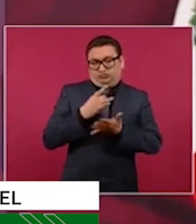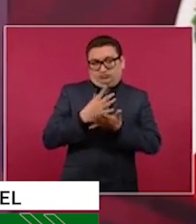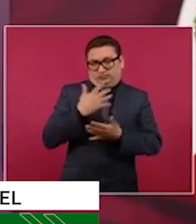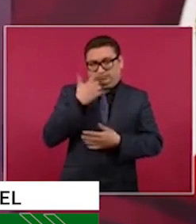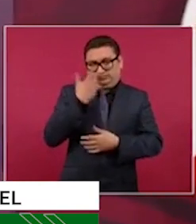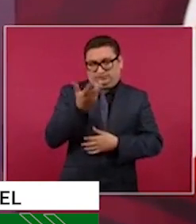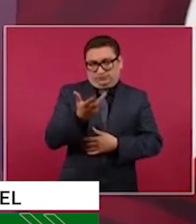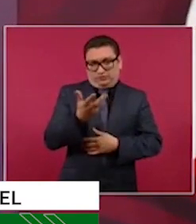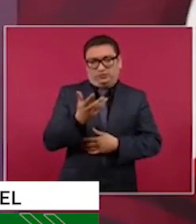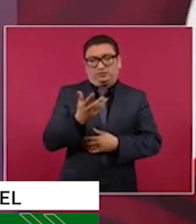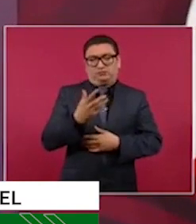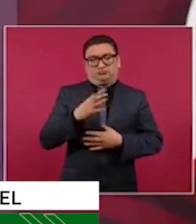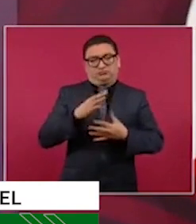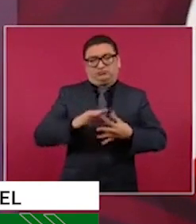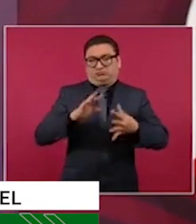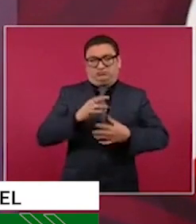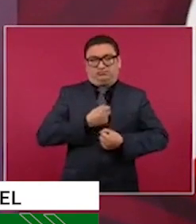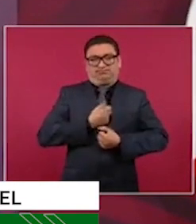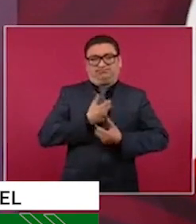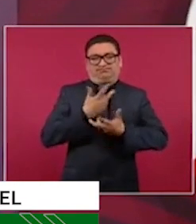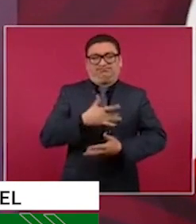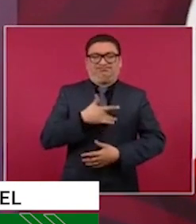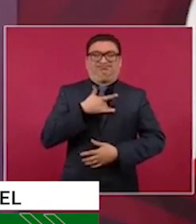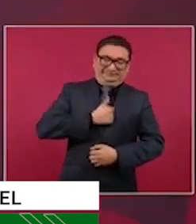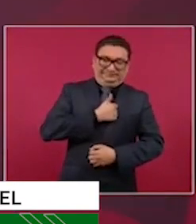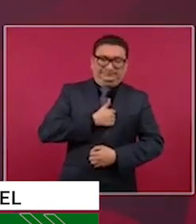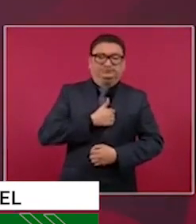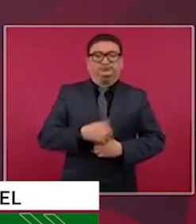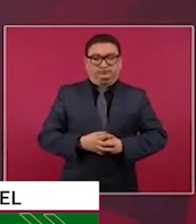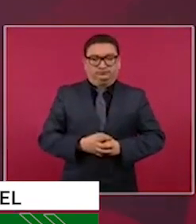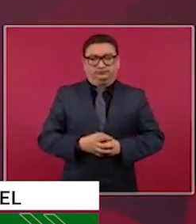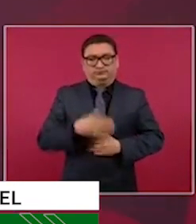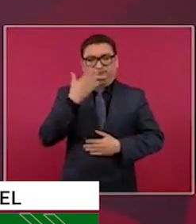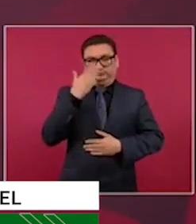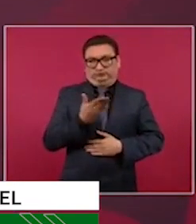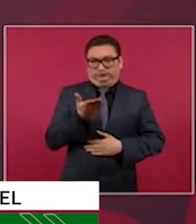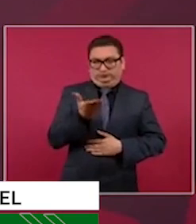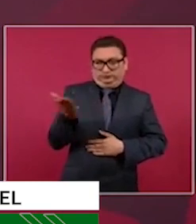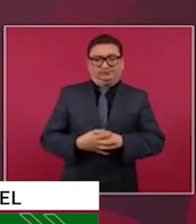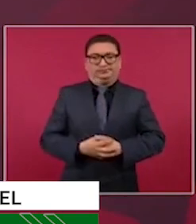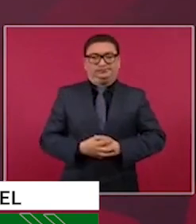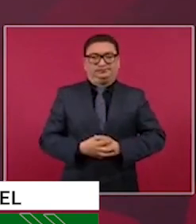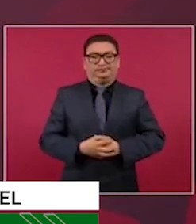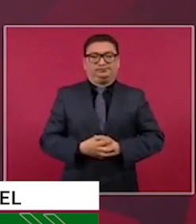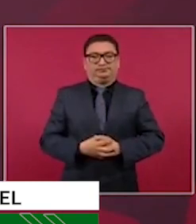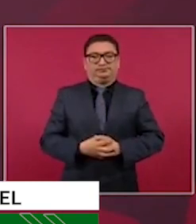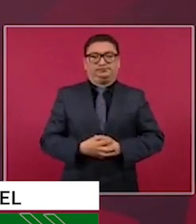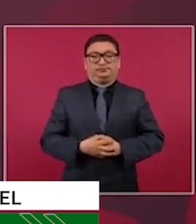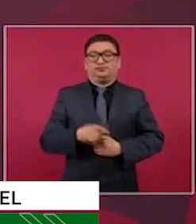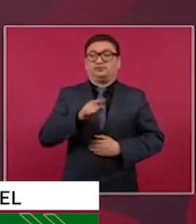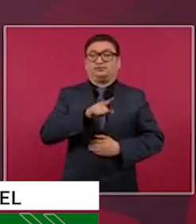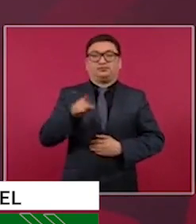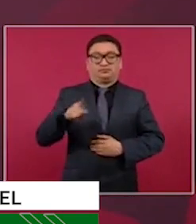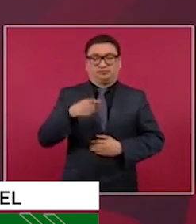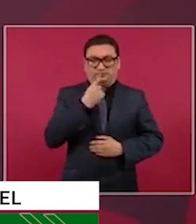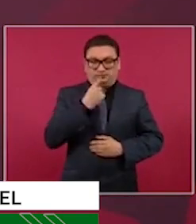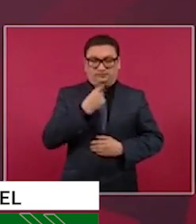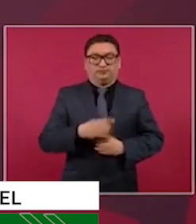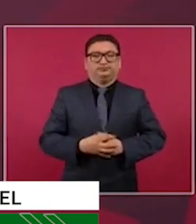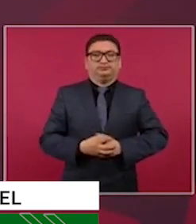viernes. Expresar mis condolencias a los familiares de los